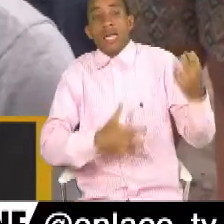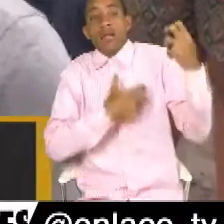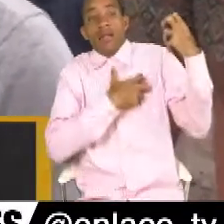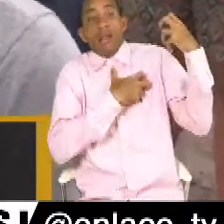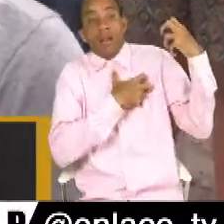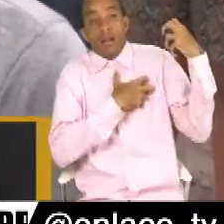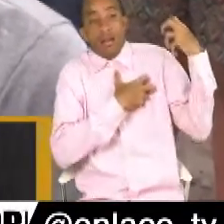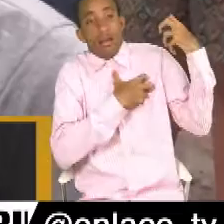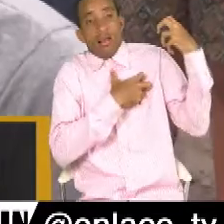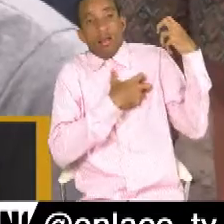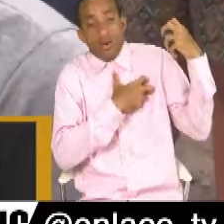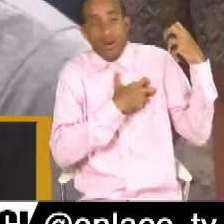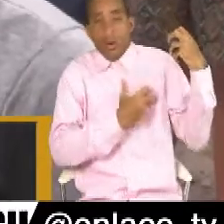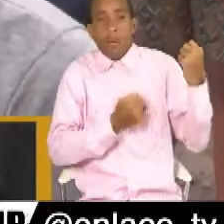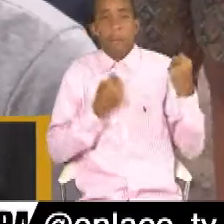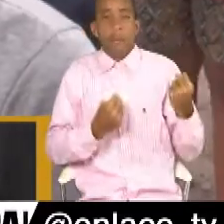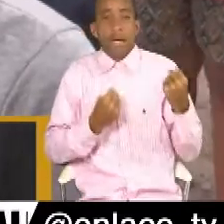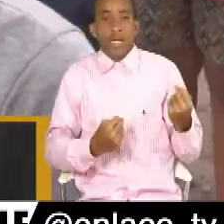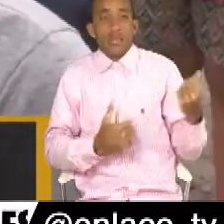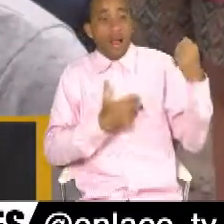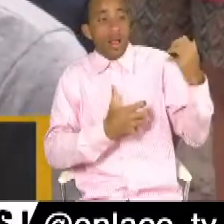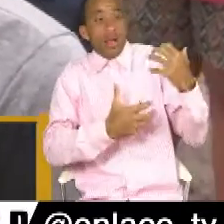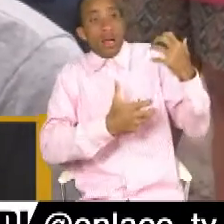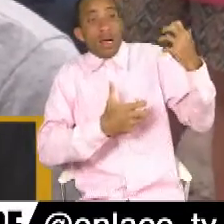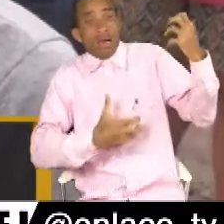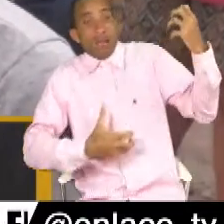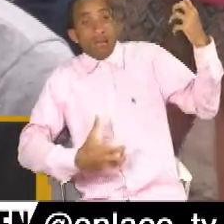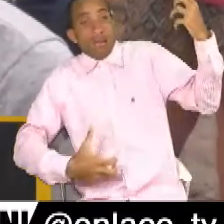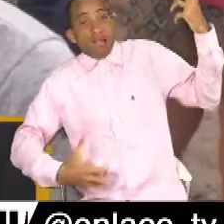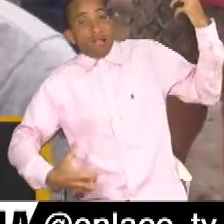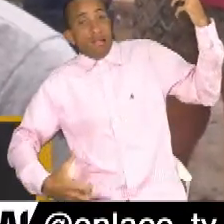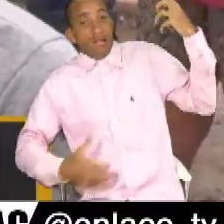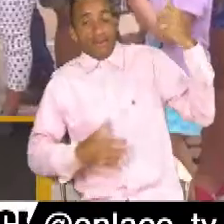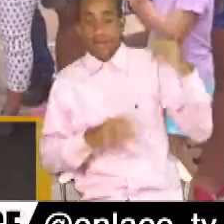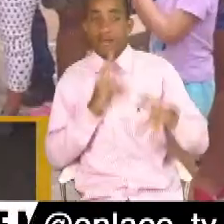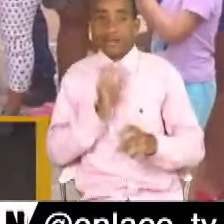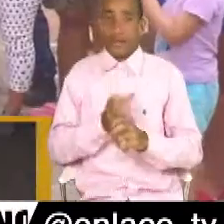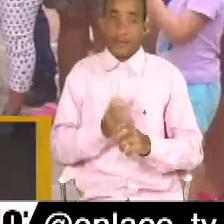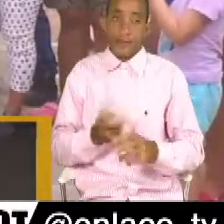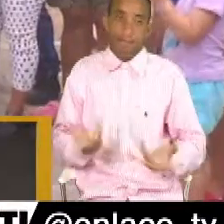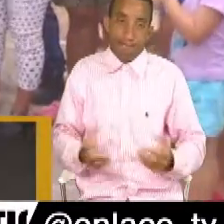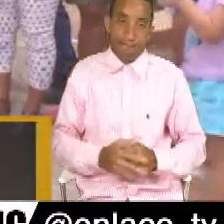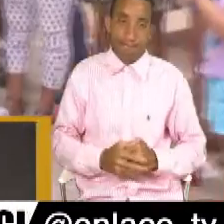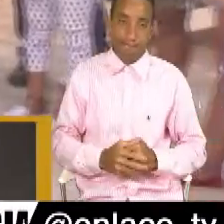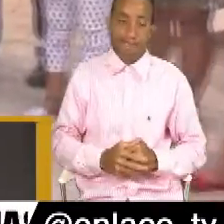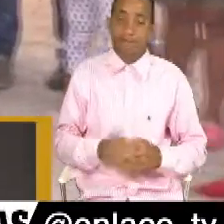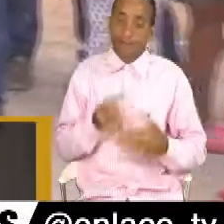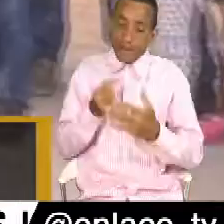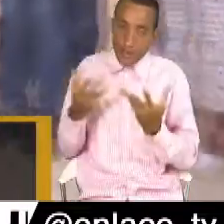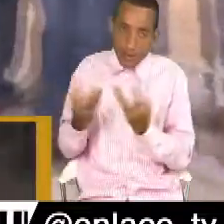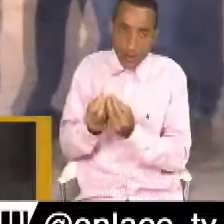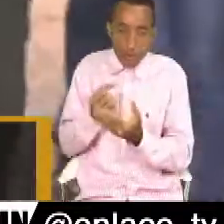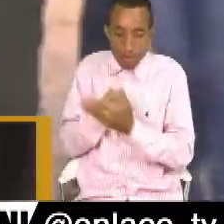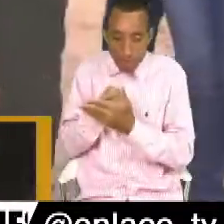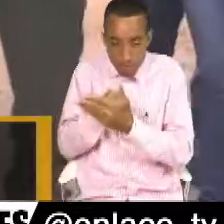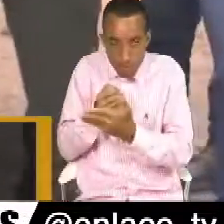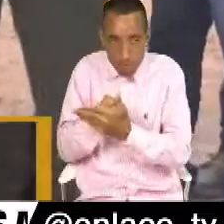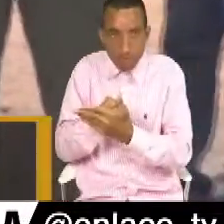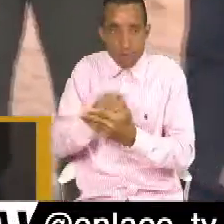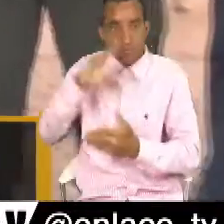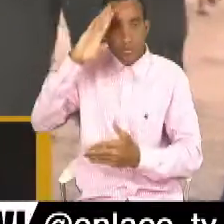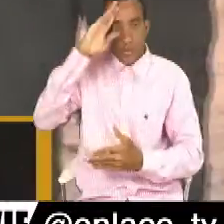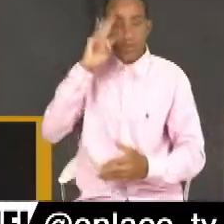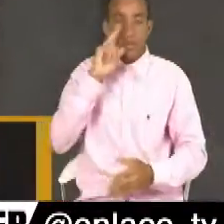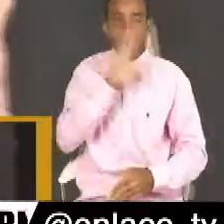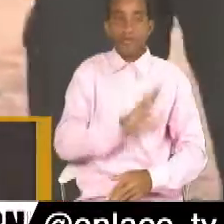y ya él pesa, el crecimiento de él, entonces va a mejorar la calidad de vida para él. El grupo de gestores de la Policía Nacional y la Secretaría